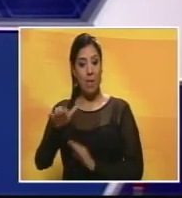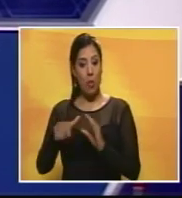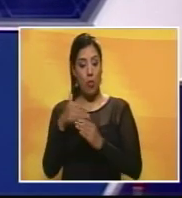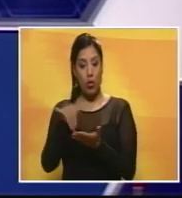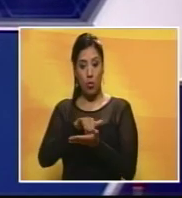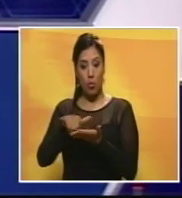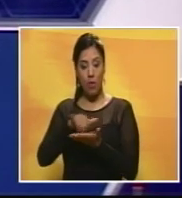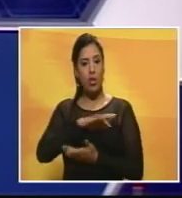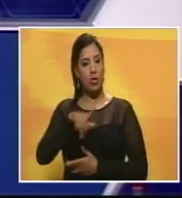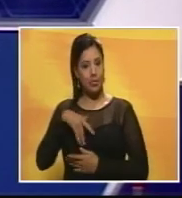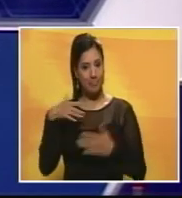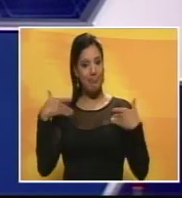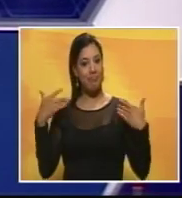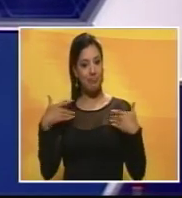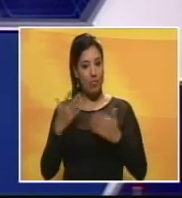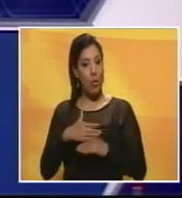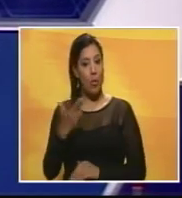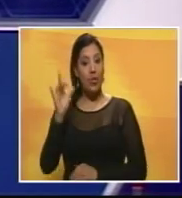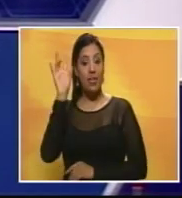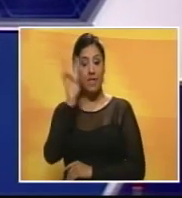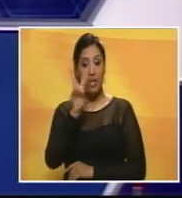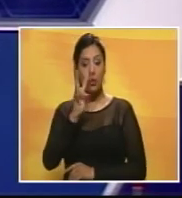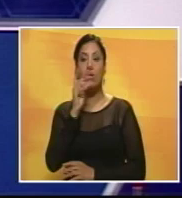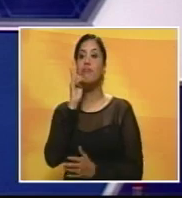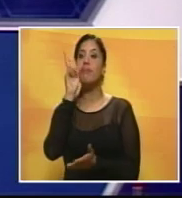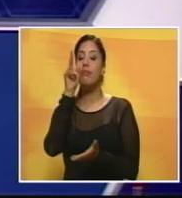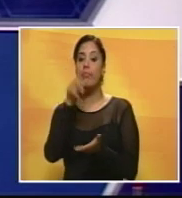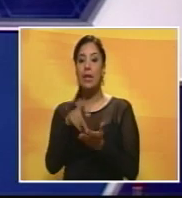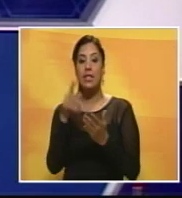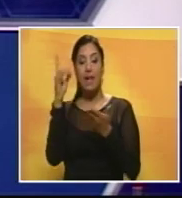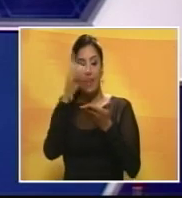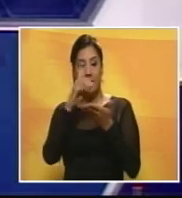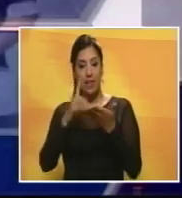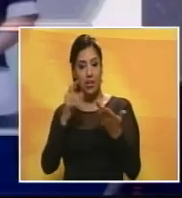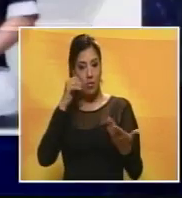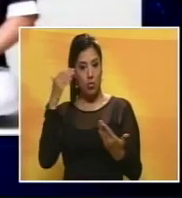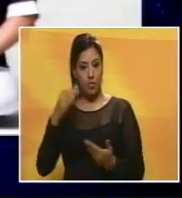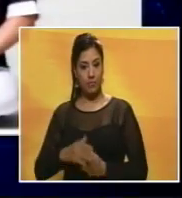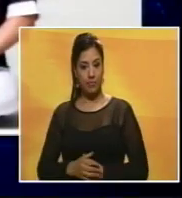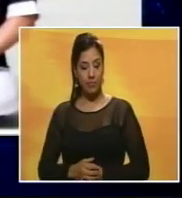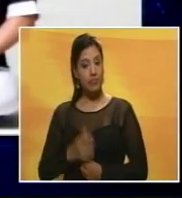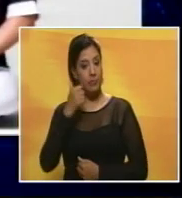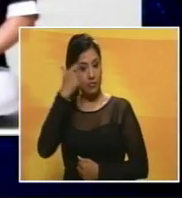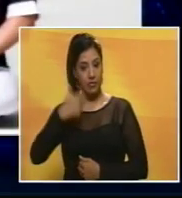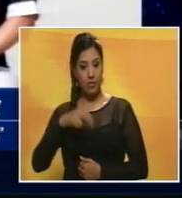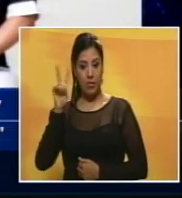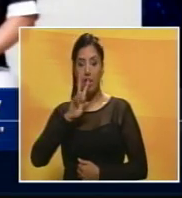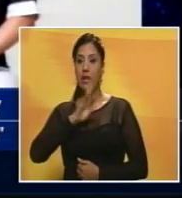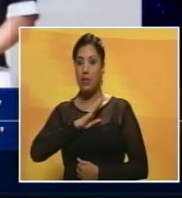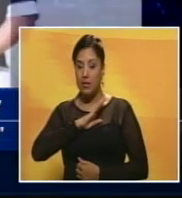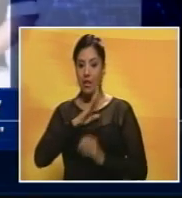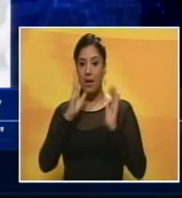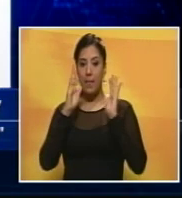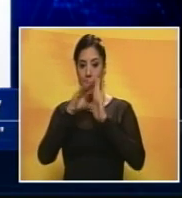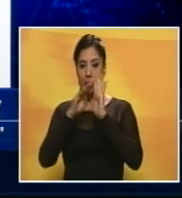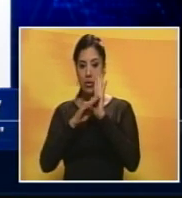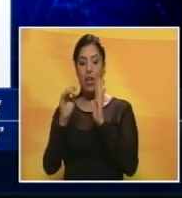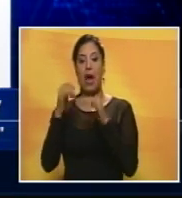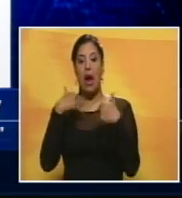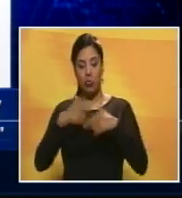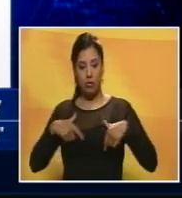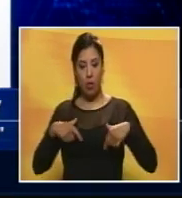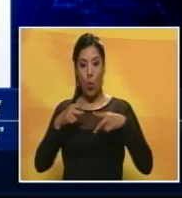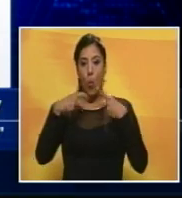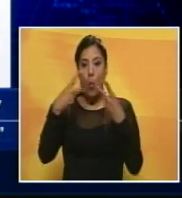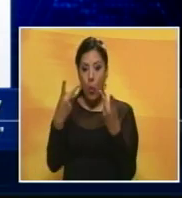Nueva York y estamos muy felices porque Venezuela dijo presente con los diseños de Clarissa Egaña. La venezolana estuvo con su marca Port de Brass en